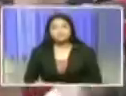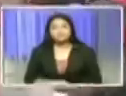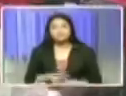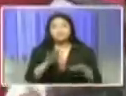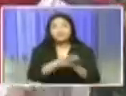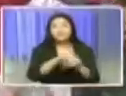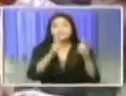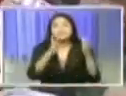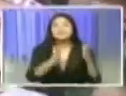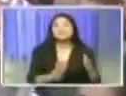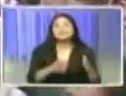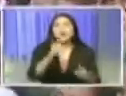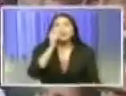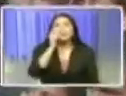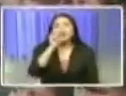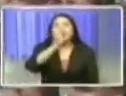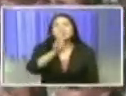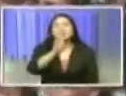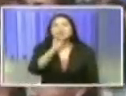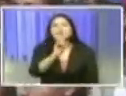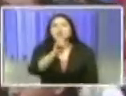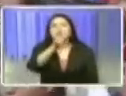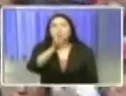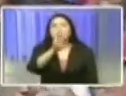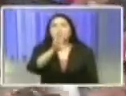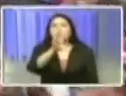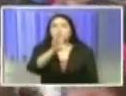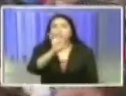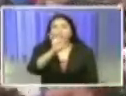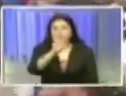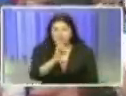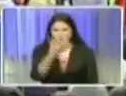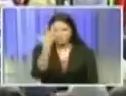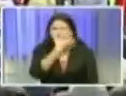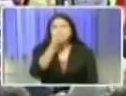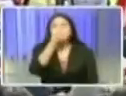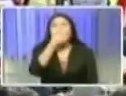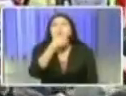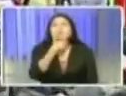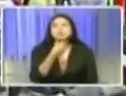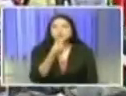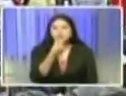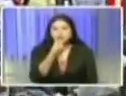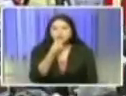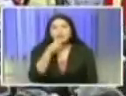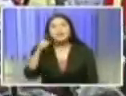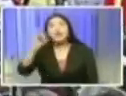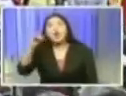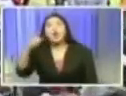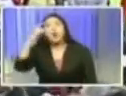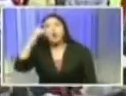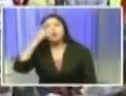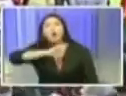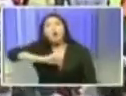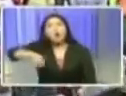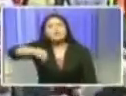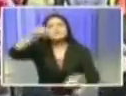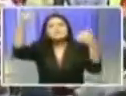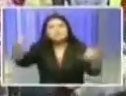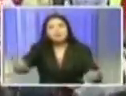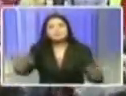Ministro Rodulfo Pérez, ministro Jorge Arriaza, tome nota, esto es una orden, carajo, de fiel